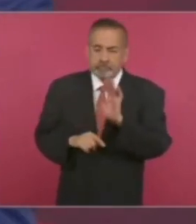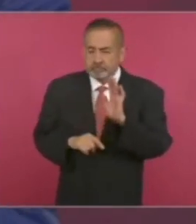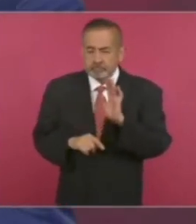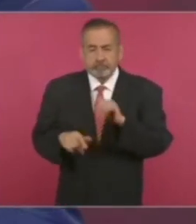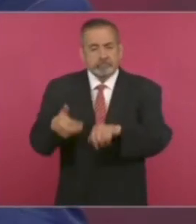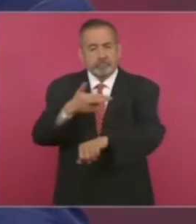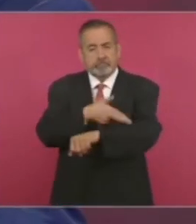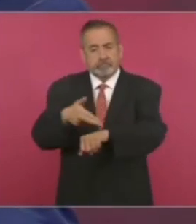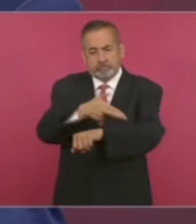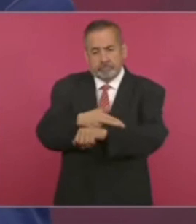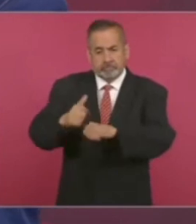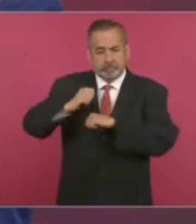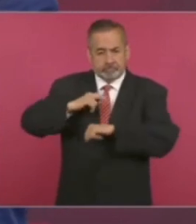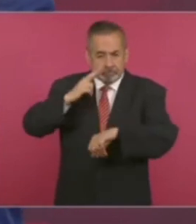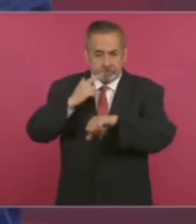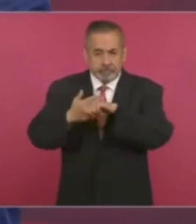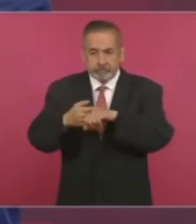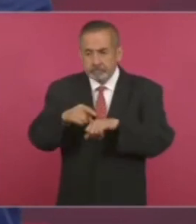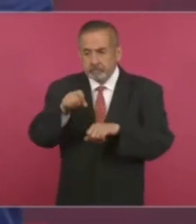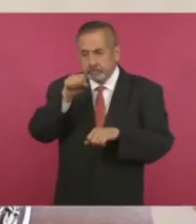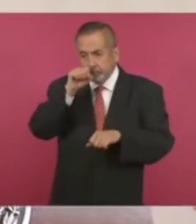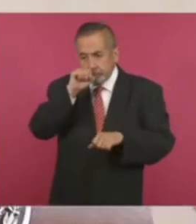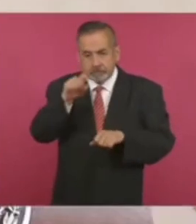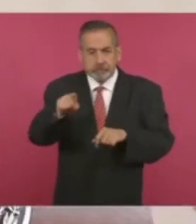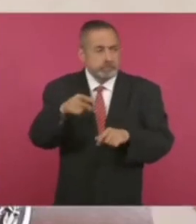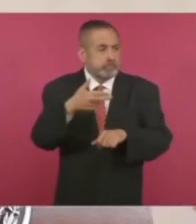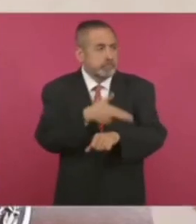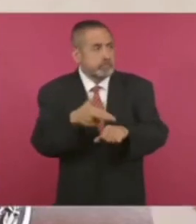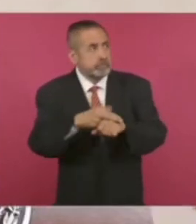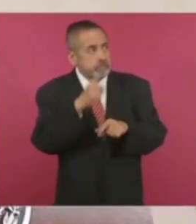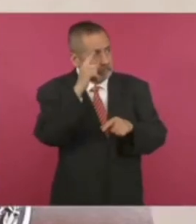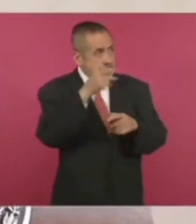lleva a cabo la extradición.